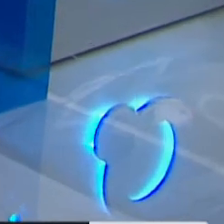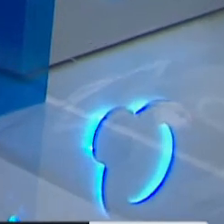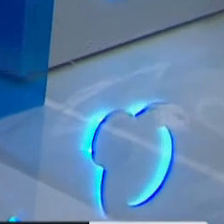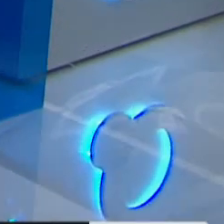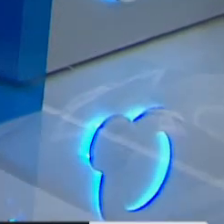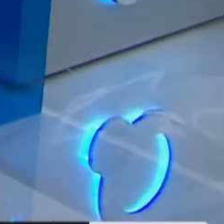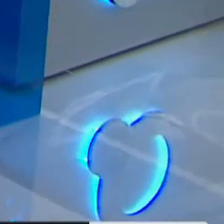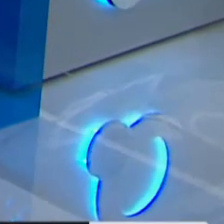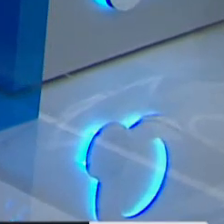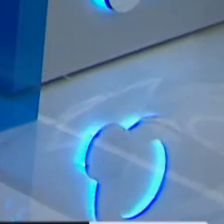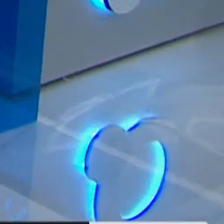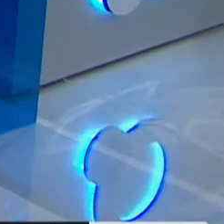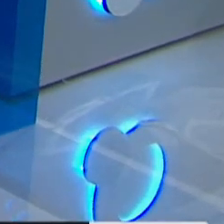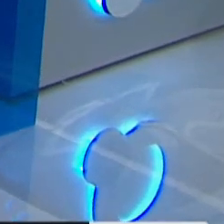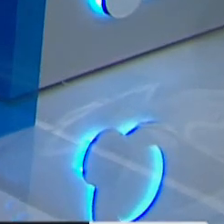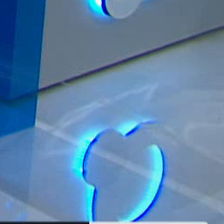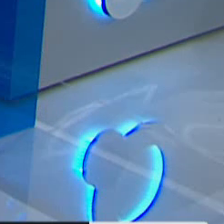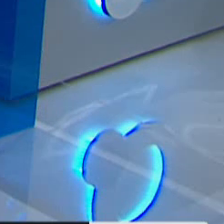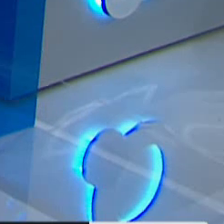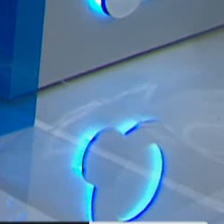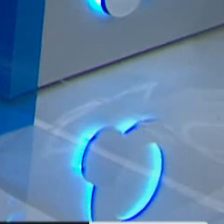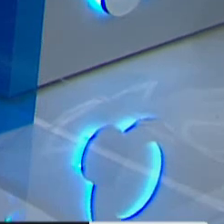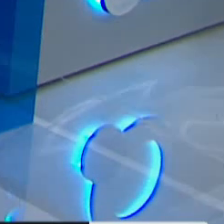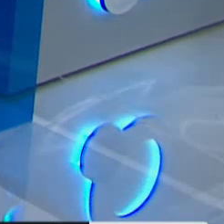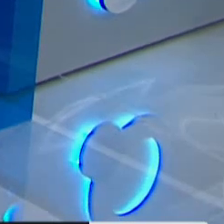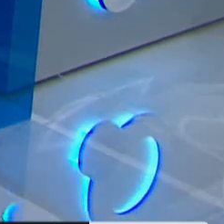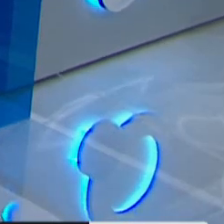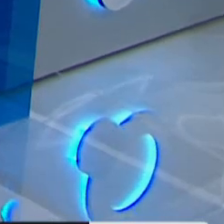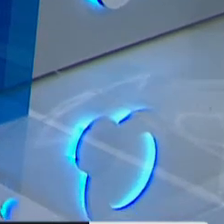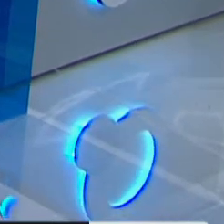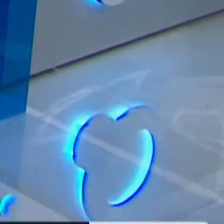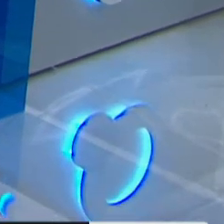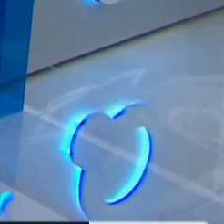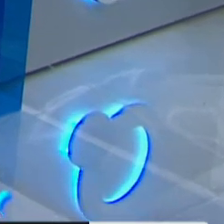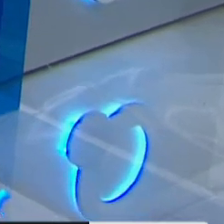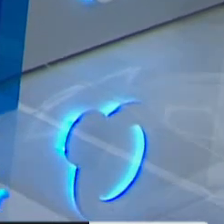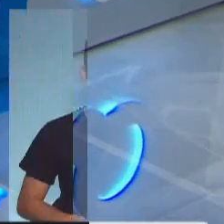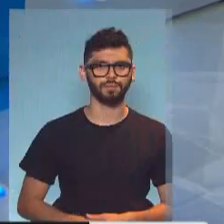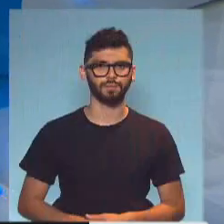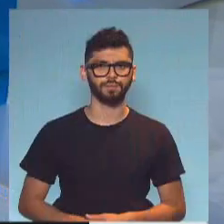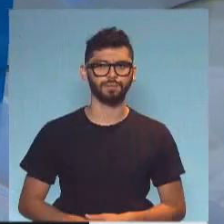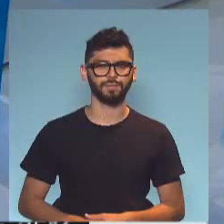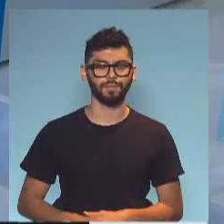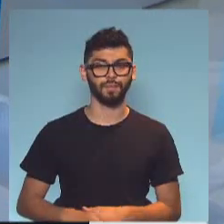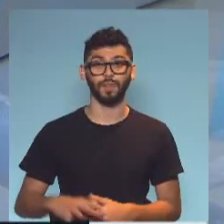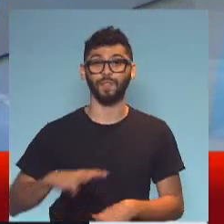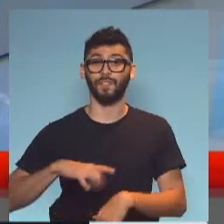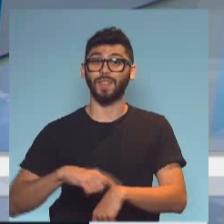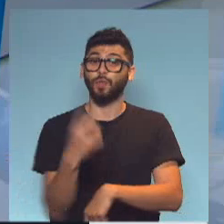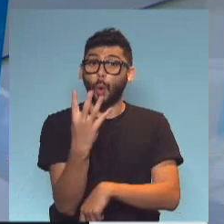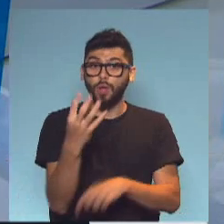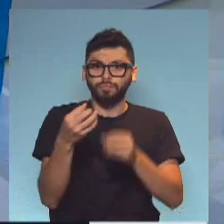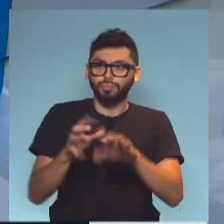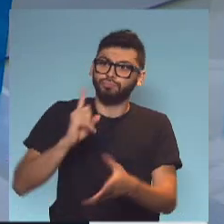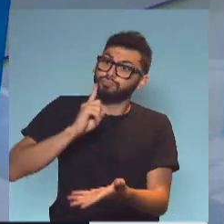23.600 casos en esta jornada, a horas, como decía Ariel, de que empiecen a regir las medidas anunciadas ayer por el presidente. Tenemos que hablar